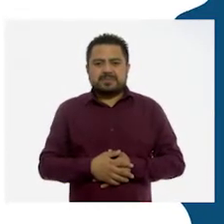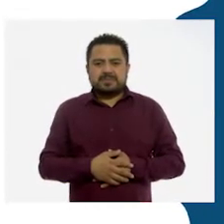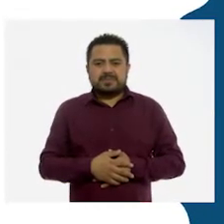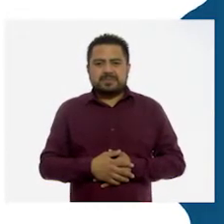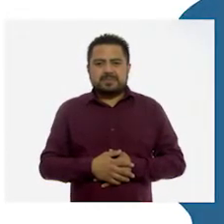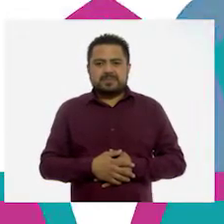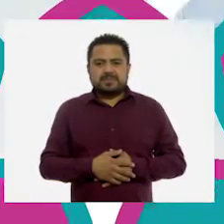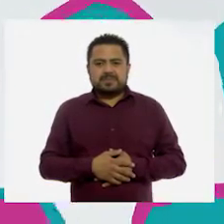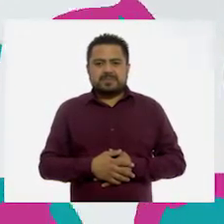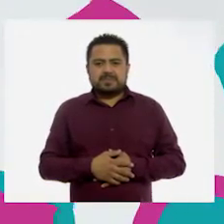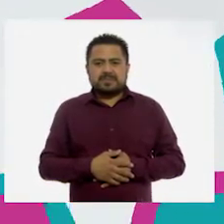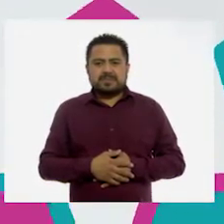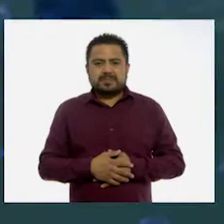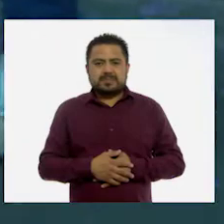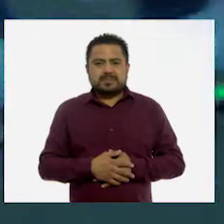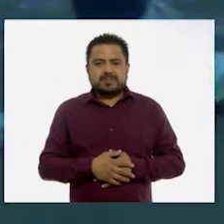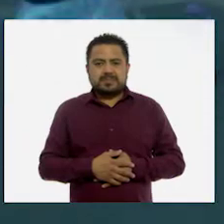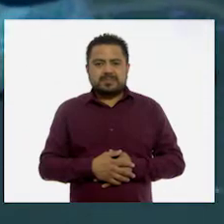aprendeencasa.cep.gov.mx.